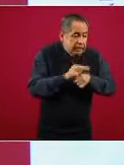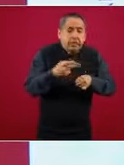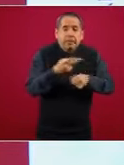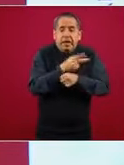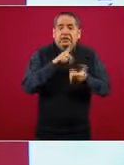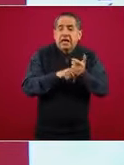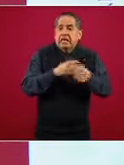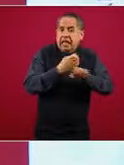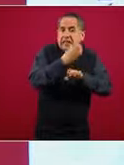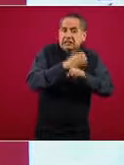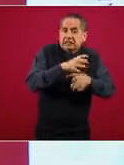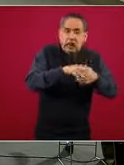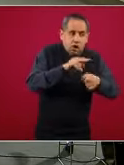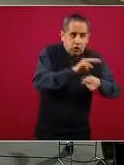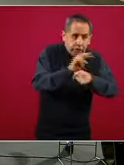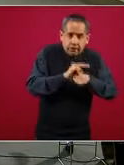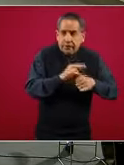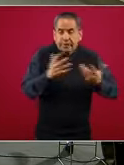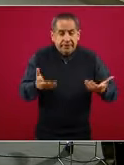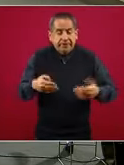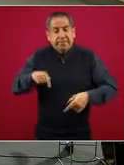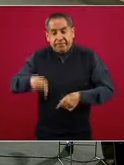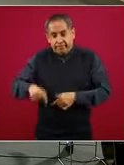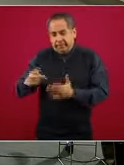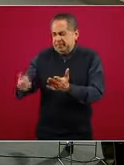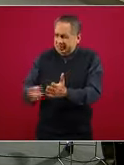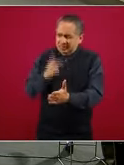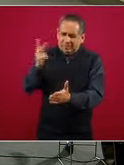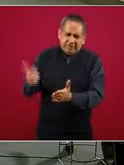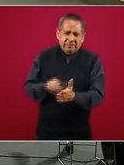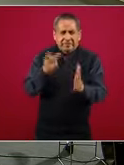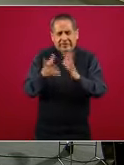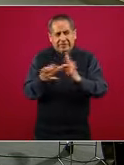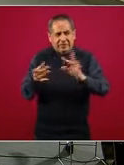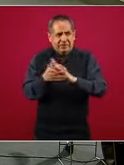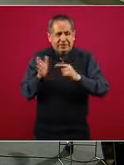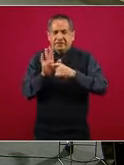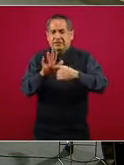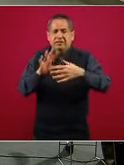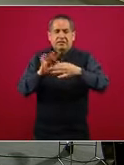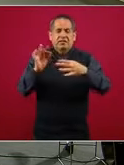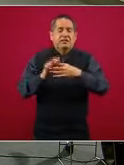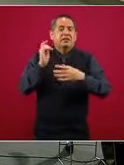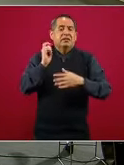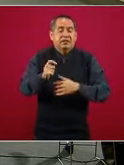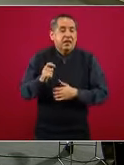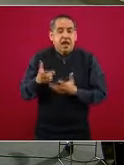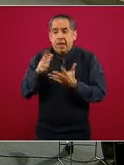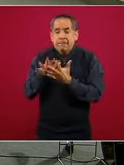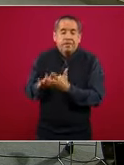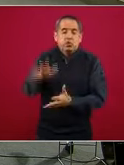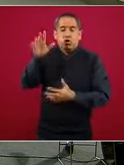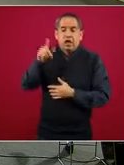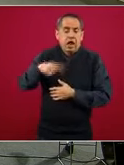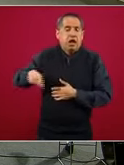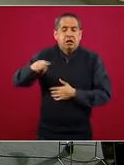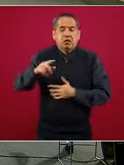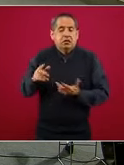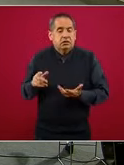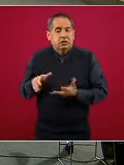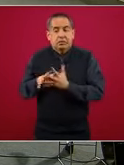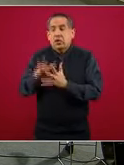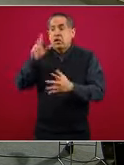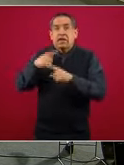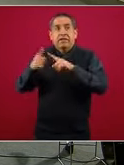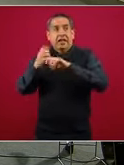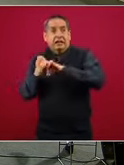epidemia. Hemos presentado aquí en innumerables ocasiones que la mayoría o prácticamente todas